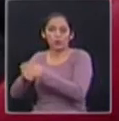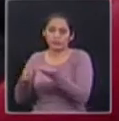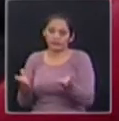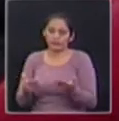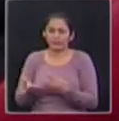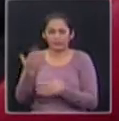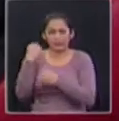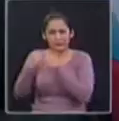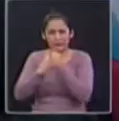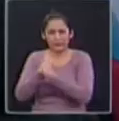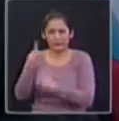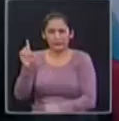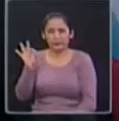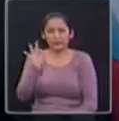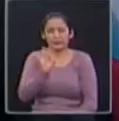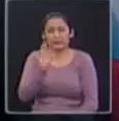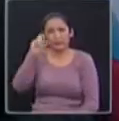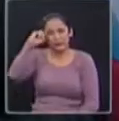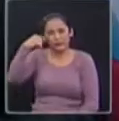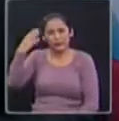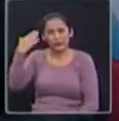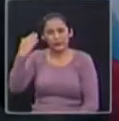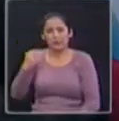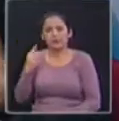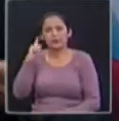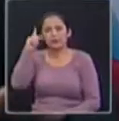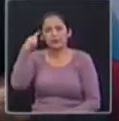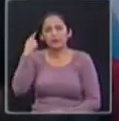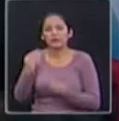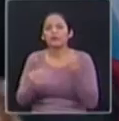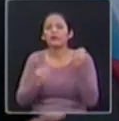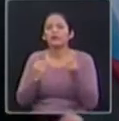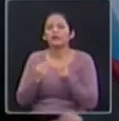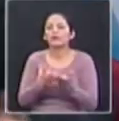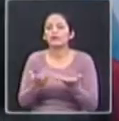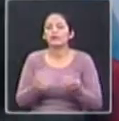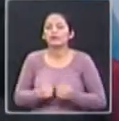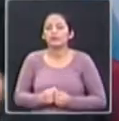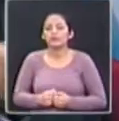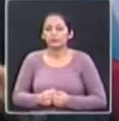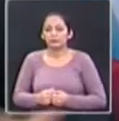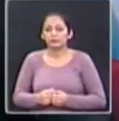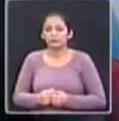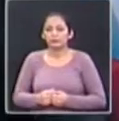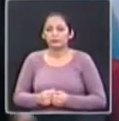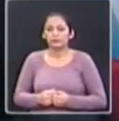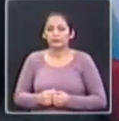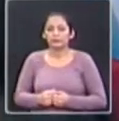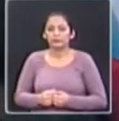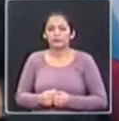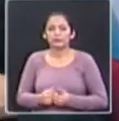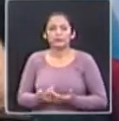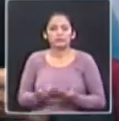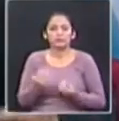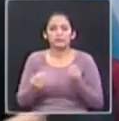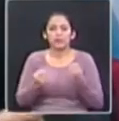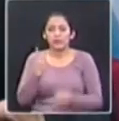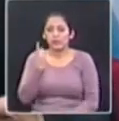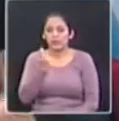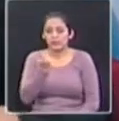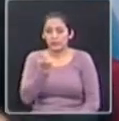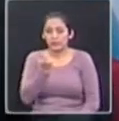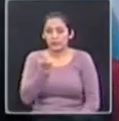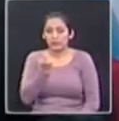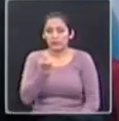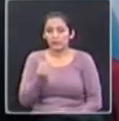porque hubo un exceso de emisión el gobierno varona gobiernos gobiernos anteriores del 99 fueron gobiernos gastadores para pagar sus